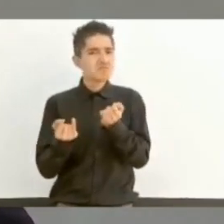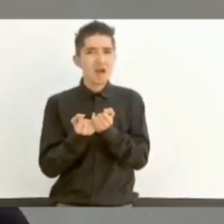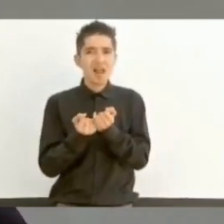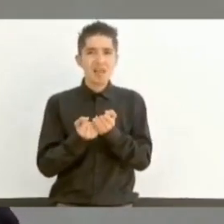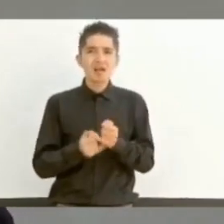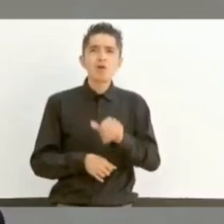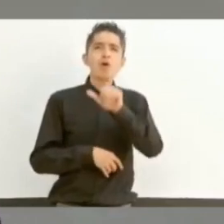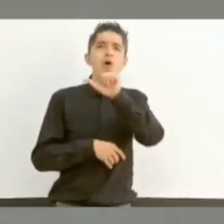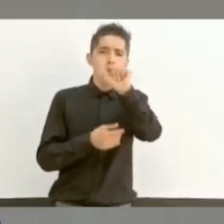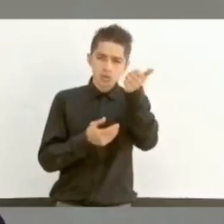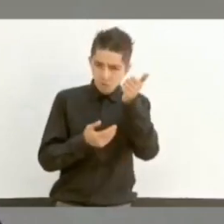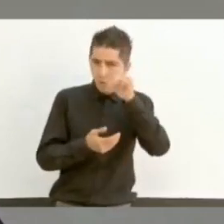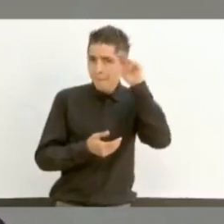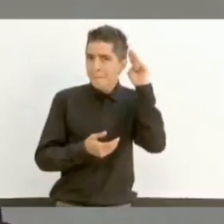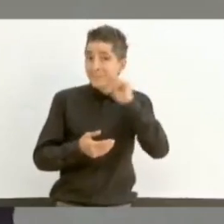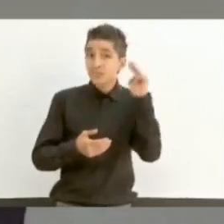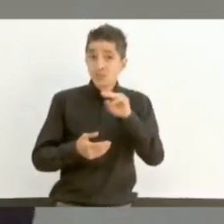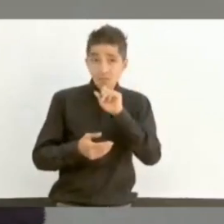otro michoacano,